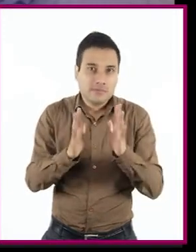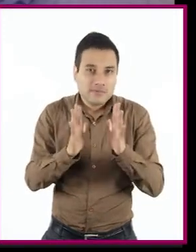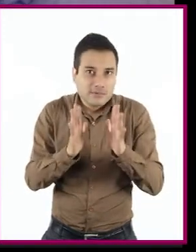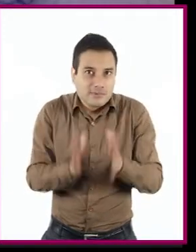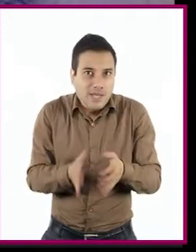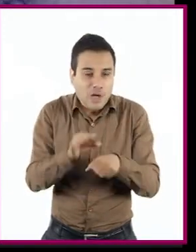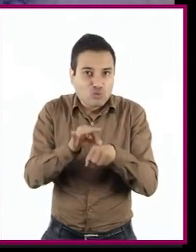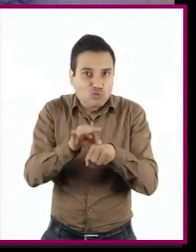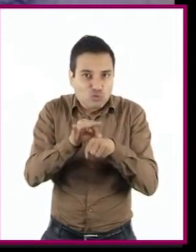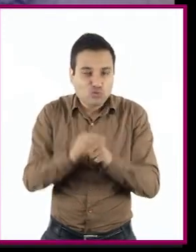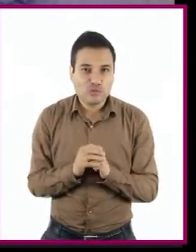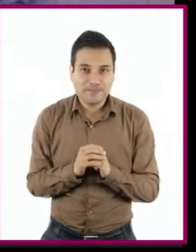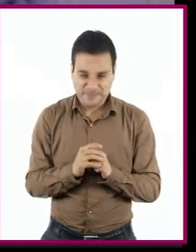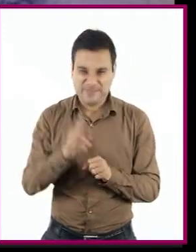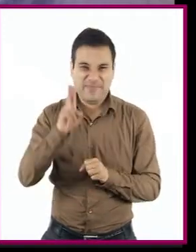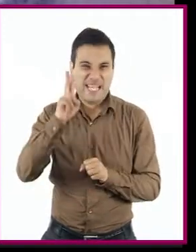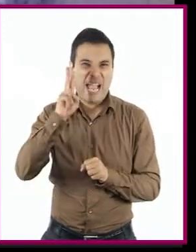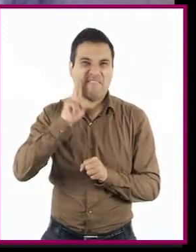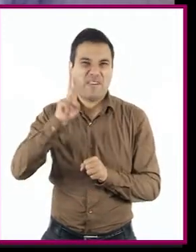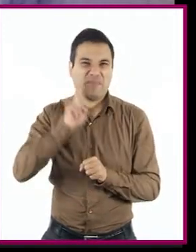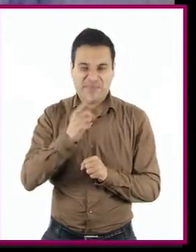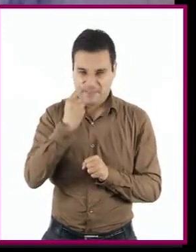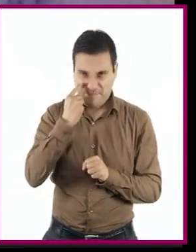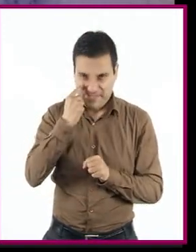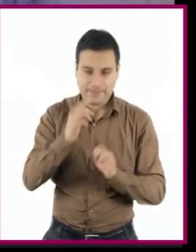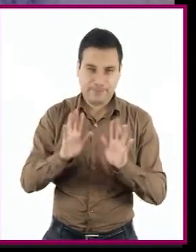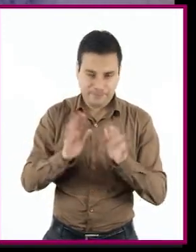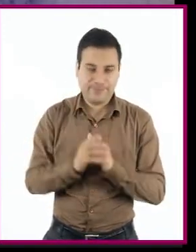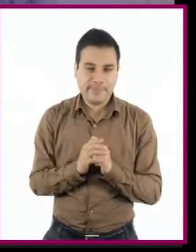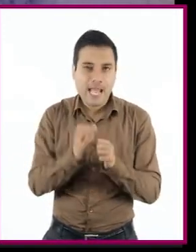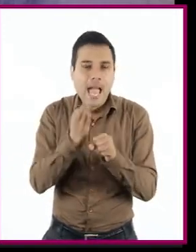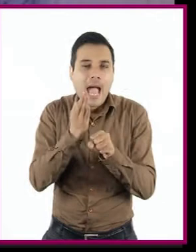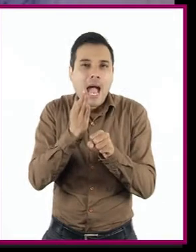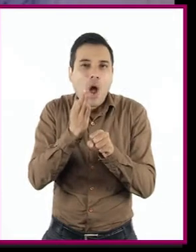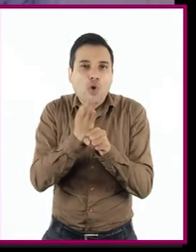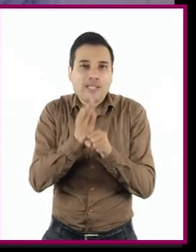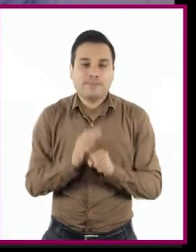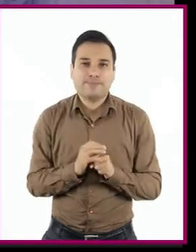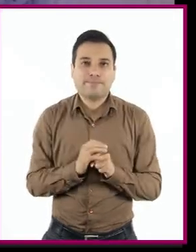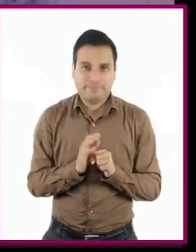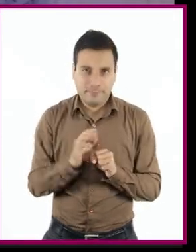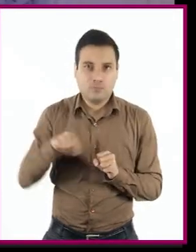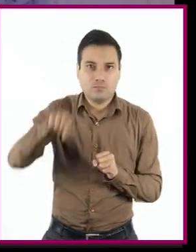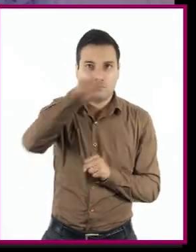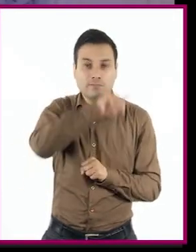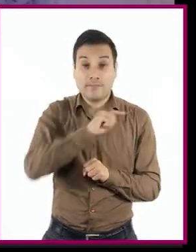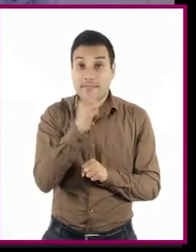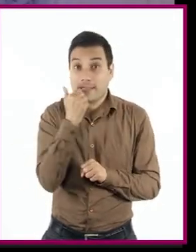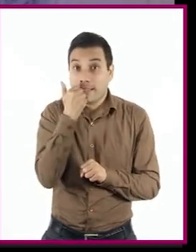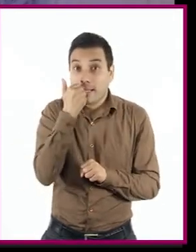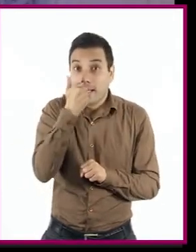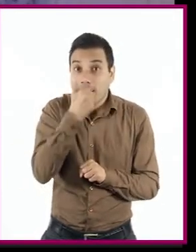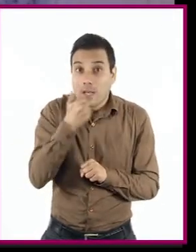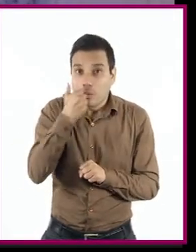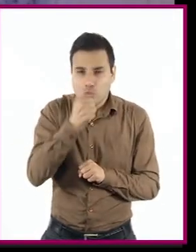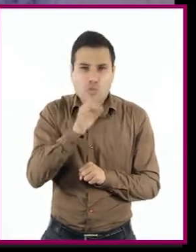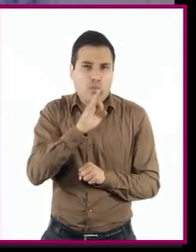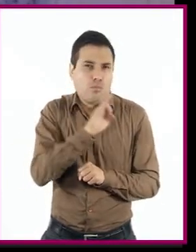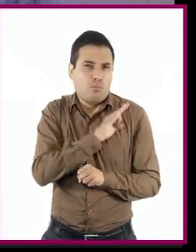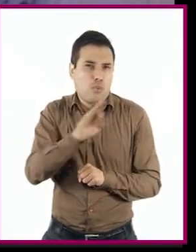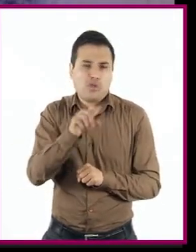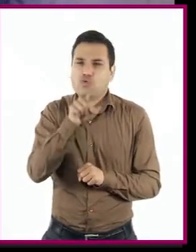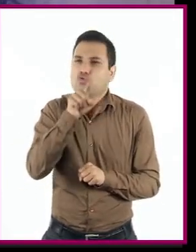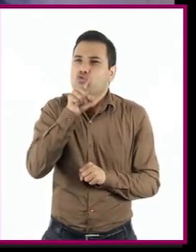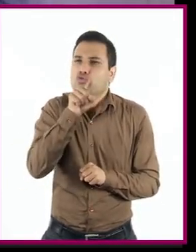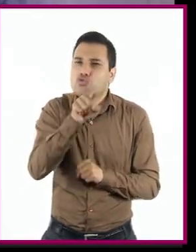realidad. Pues, ¿qué te parece? ¿Qué les parece, Manuel y Alberto, si les proponemos a los estudiantes hacer sus